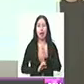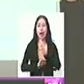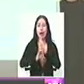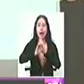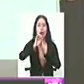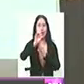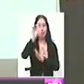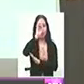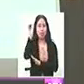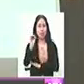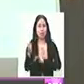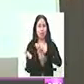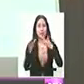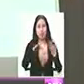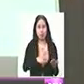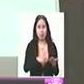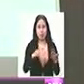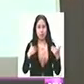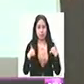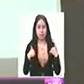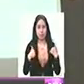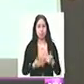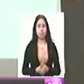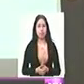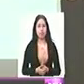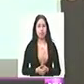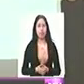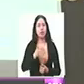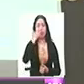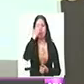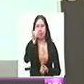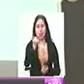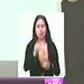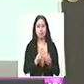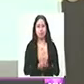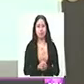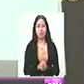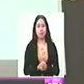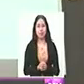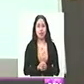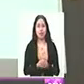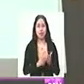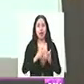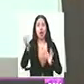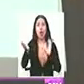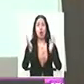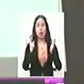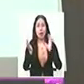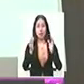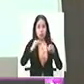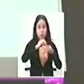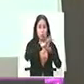de letalidad. Tiene que ver con la cantidad de fallecidos, con la cantidad de